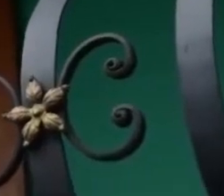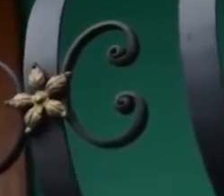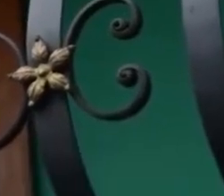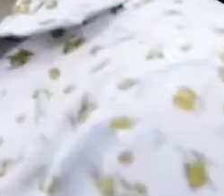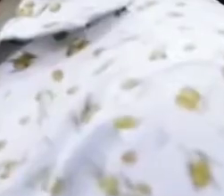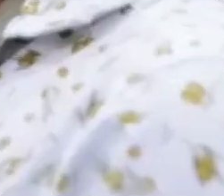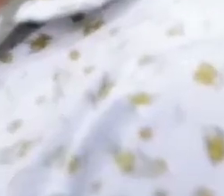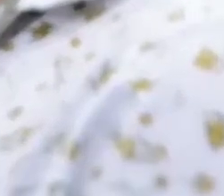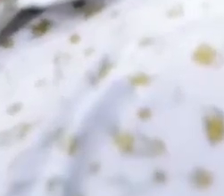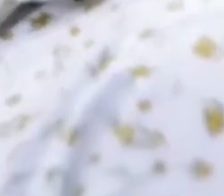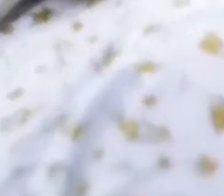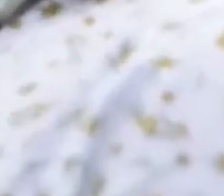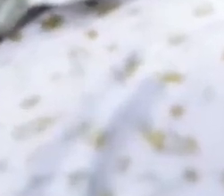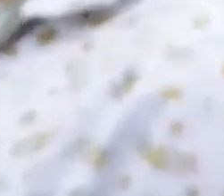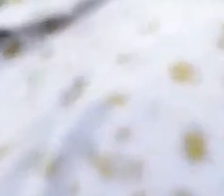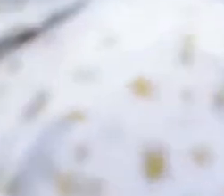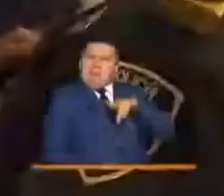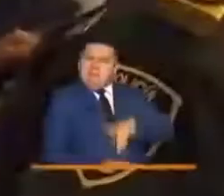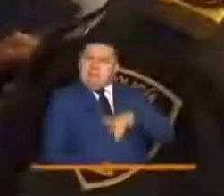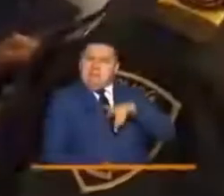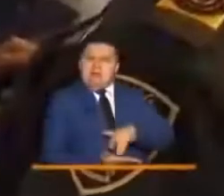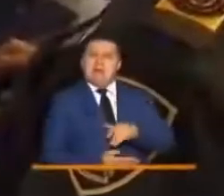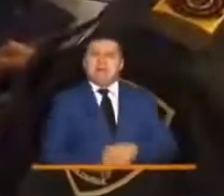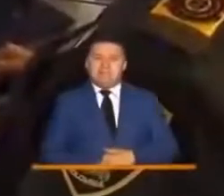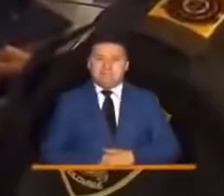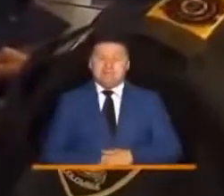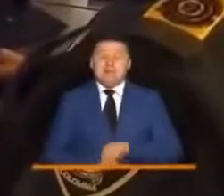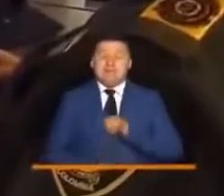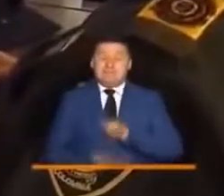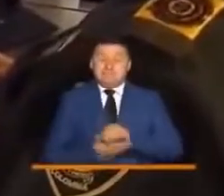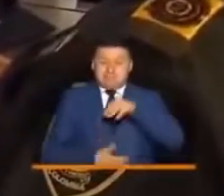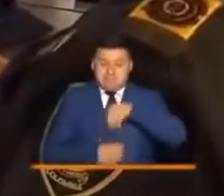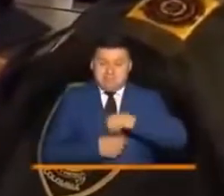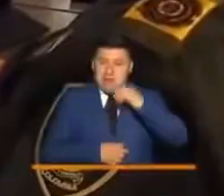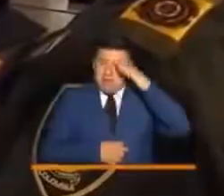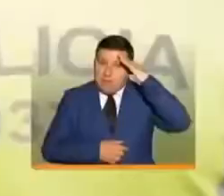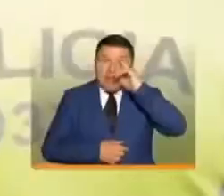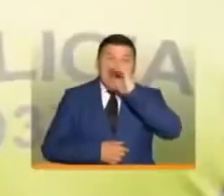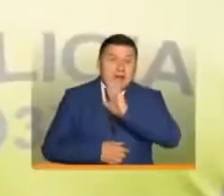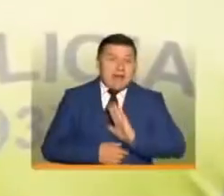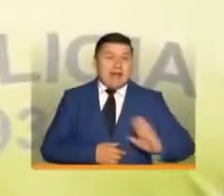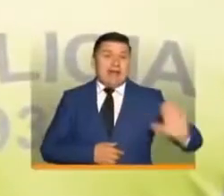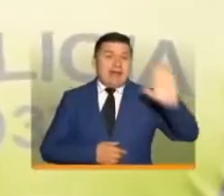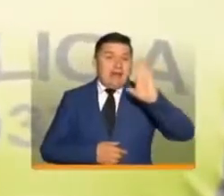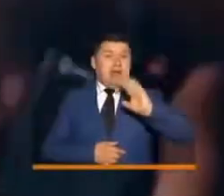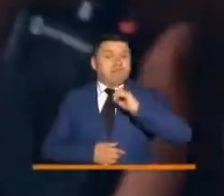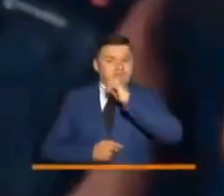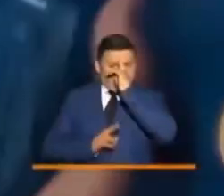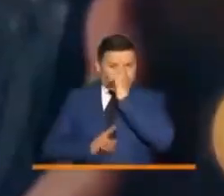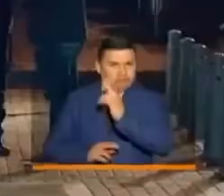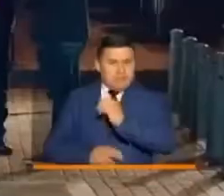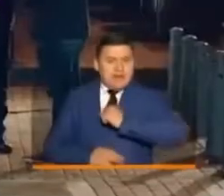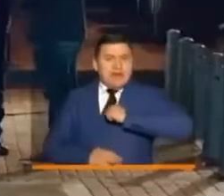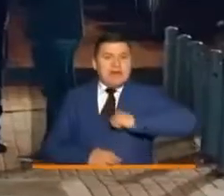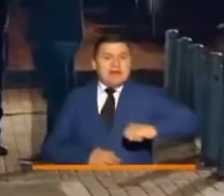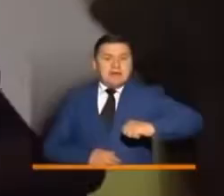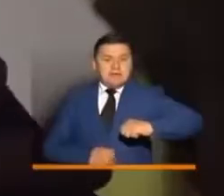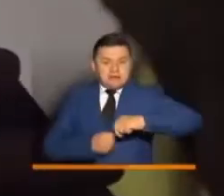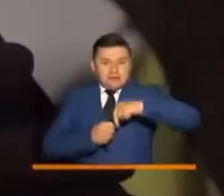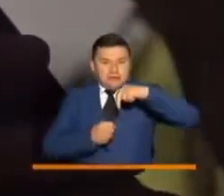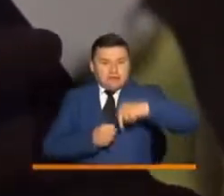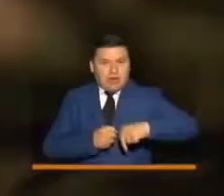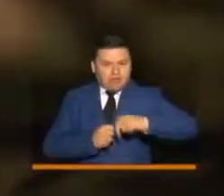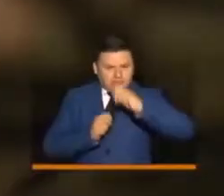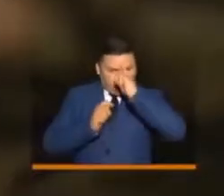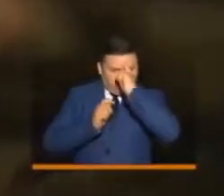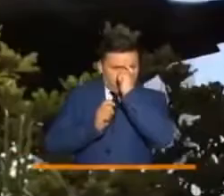y terror ante el posible contagio. El miedo como garantía de disciplinamiento, la parálisis absurda y el no